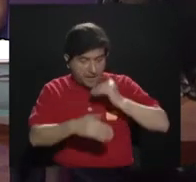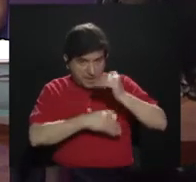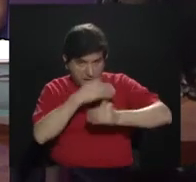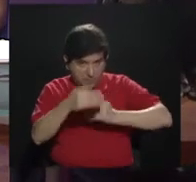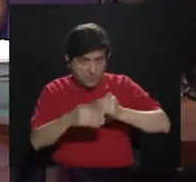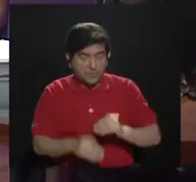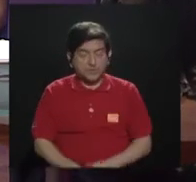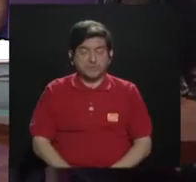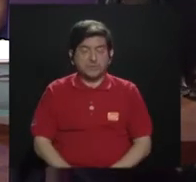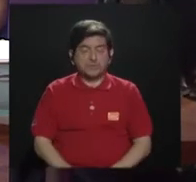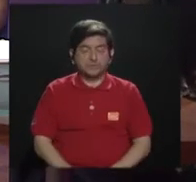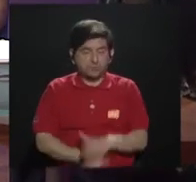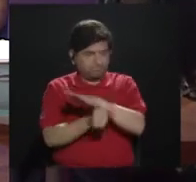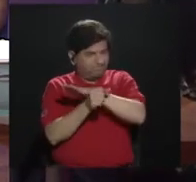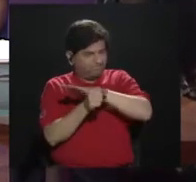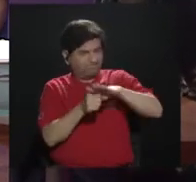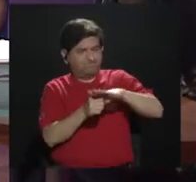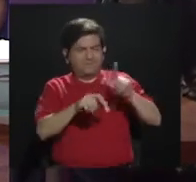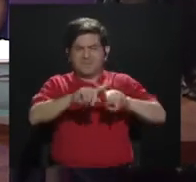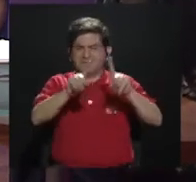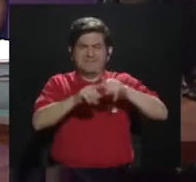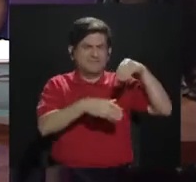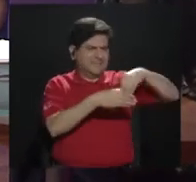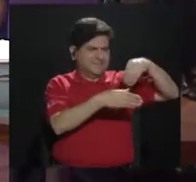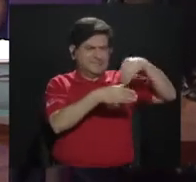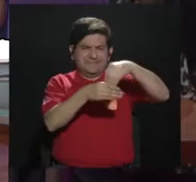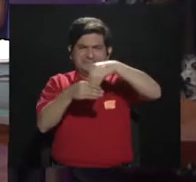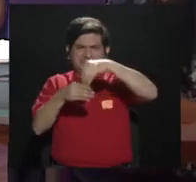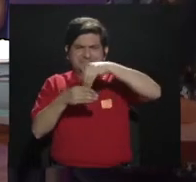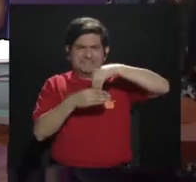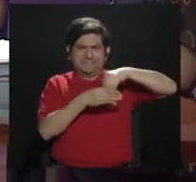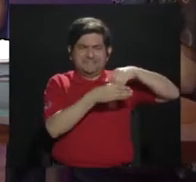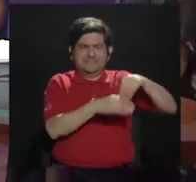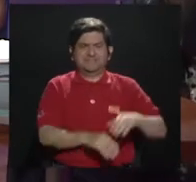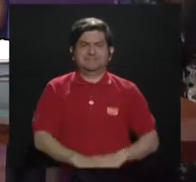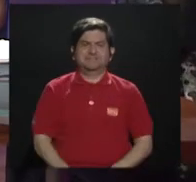muy integral, ¿verdad? Tiene muchos componentes